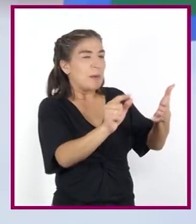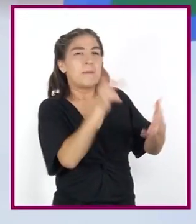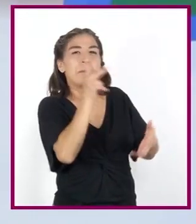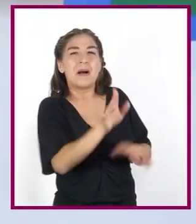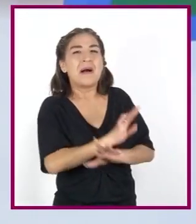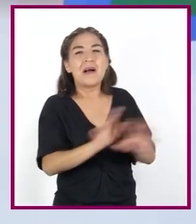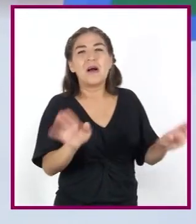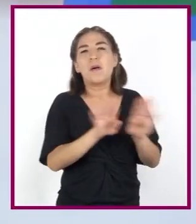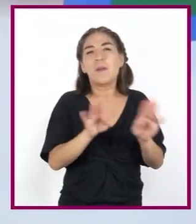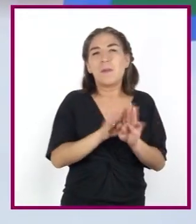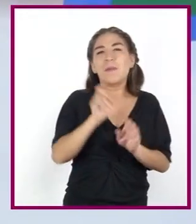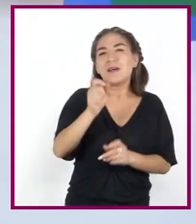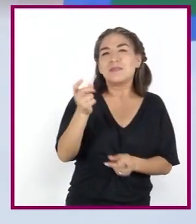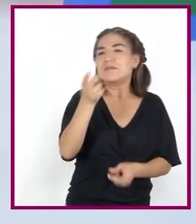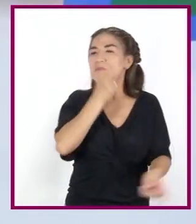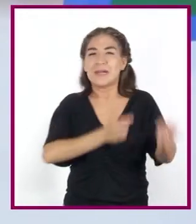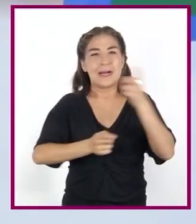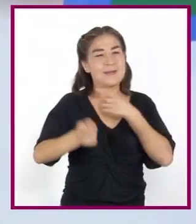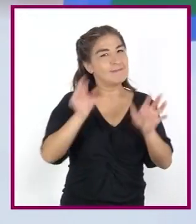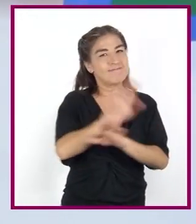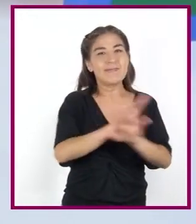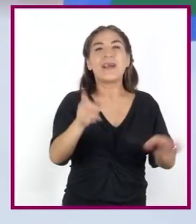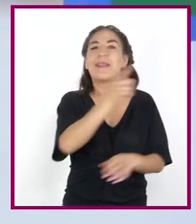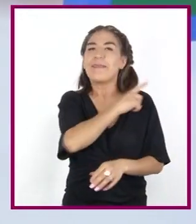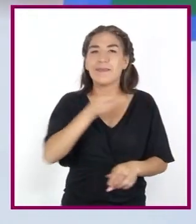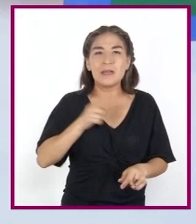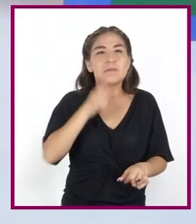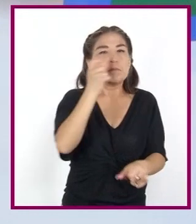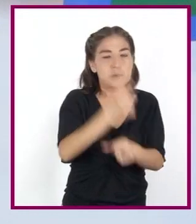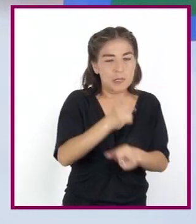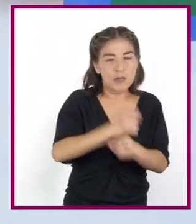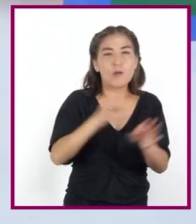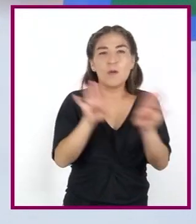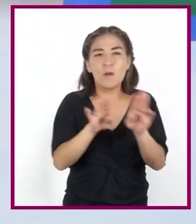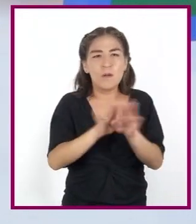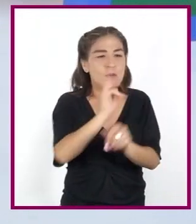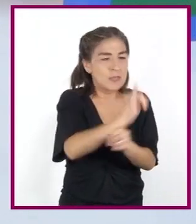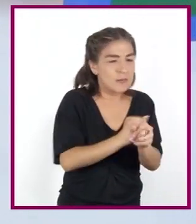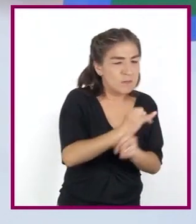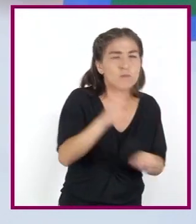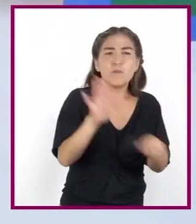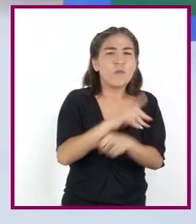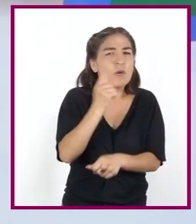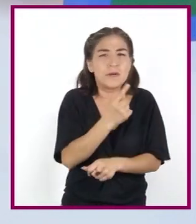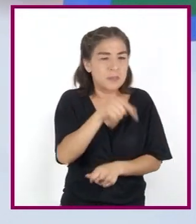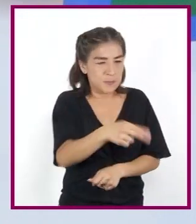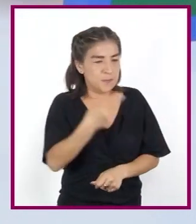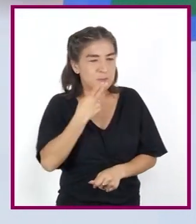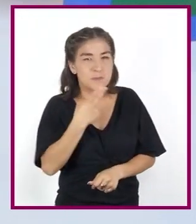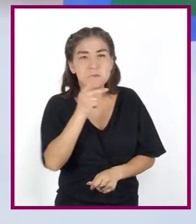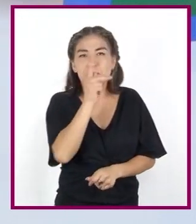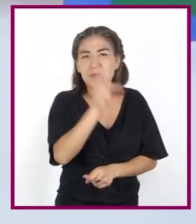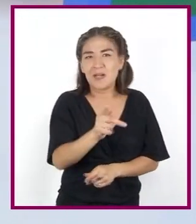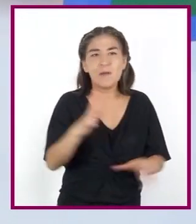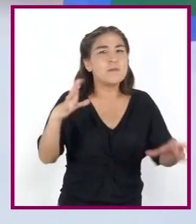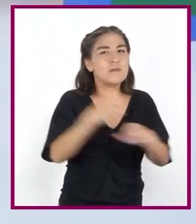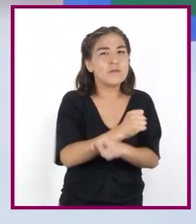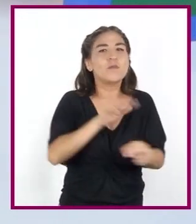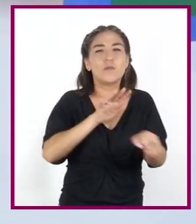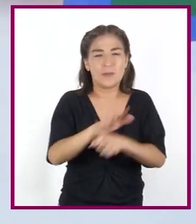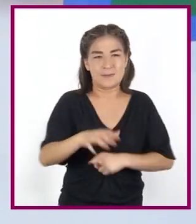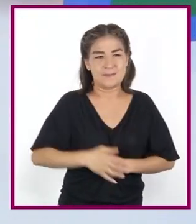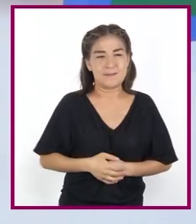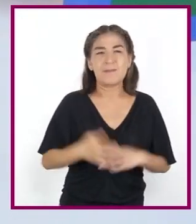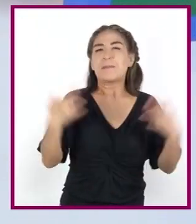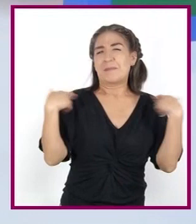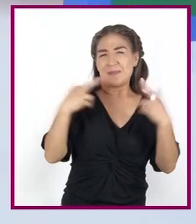impresiones, hay que detenerse a entender por qué se hace uso de estas palabras y su significado. Profesora, tengo